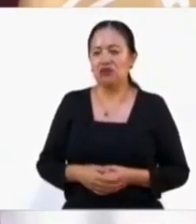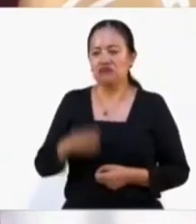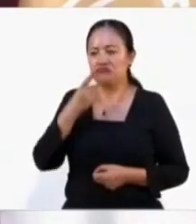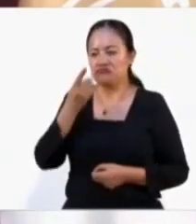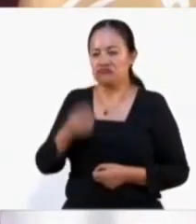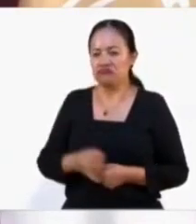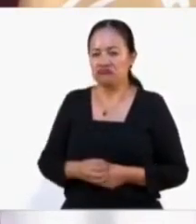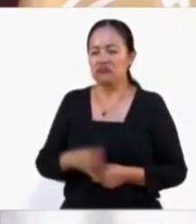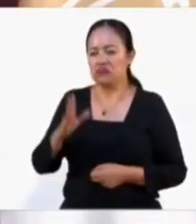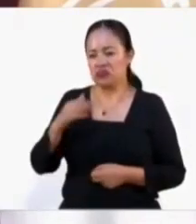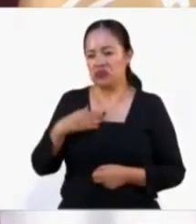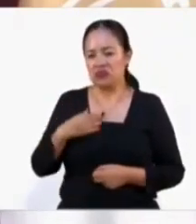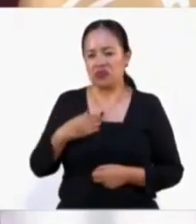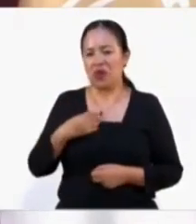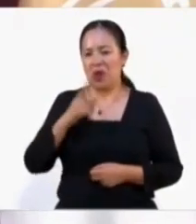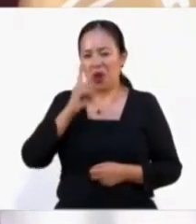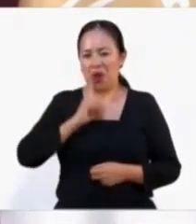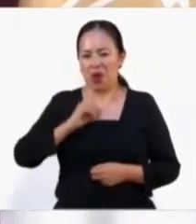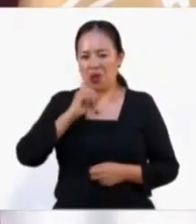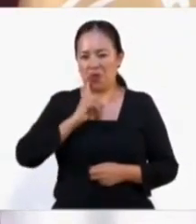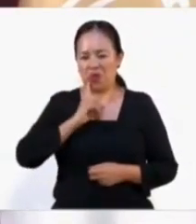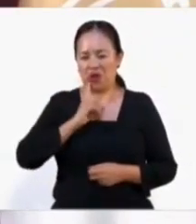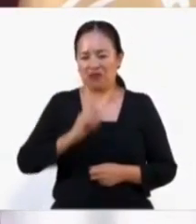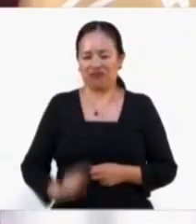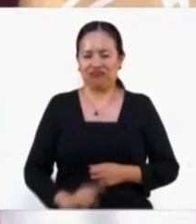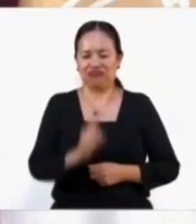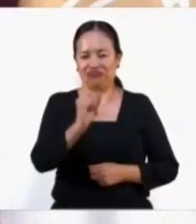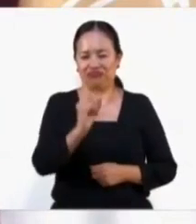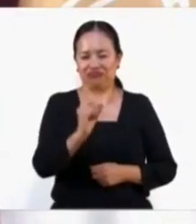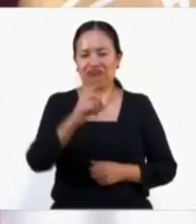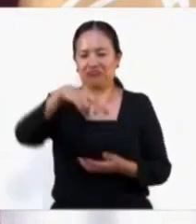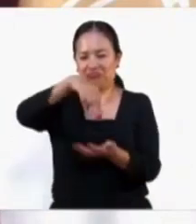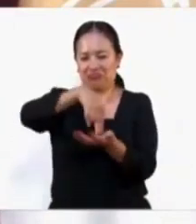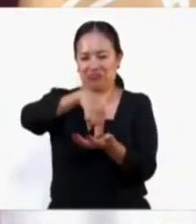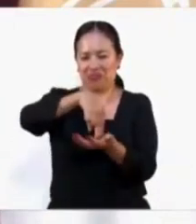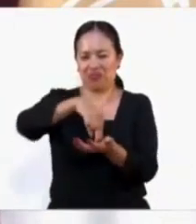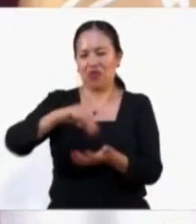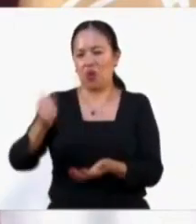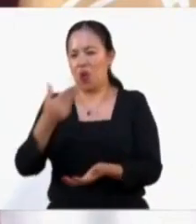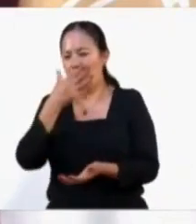afirma que llegó esta persona y empujó a la